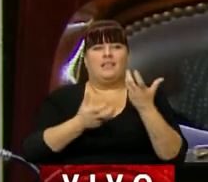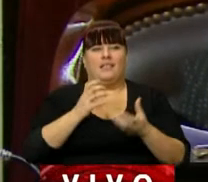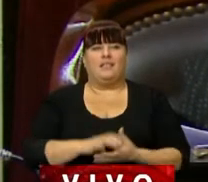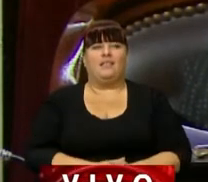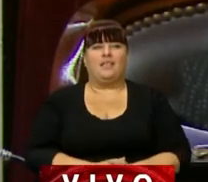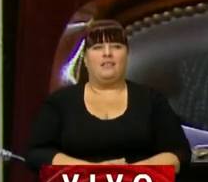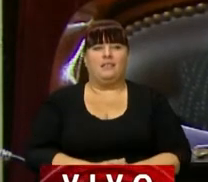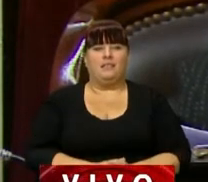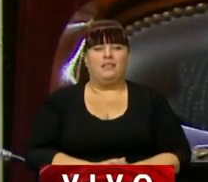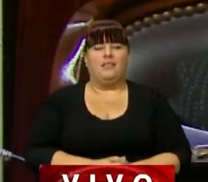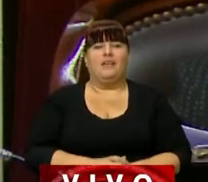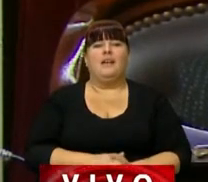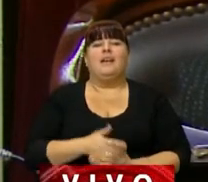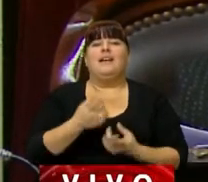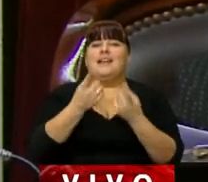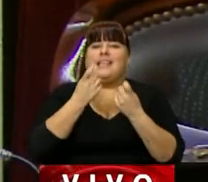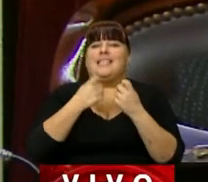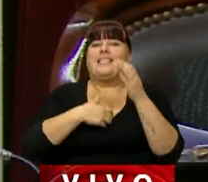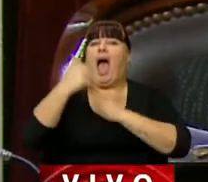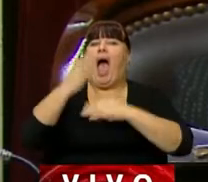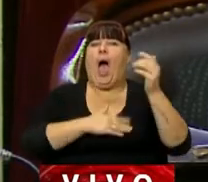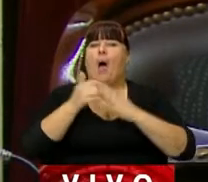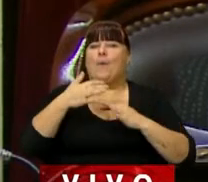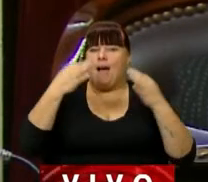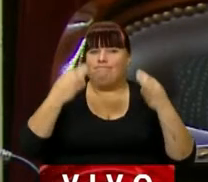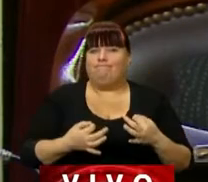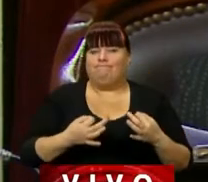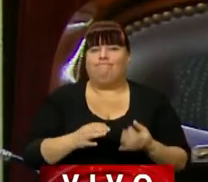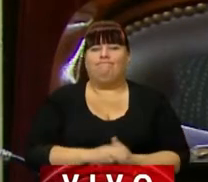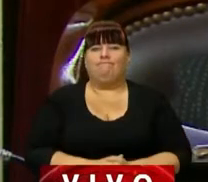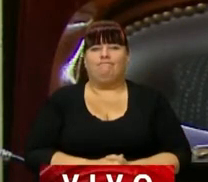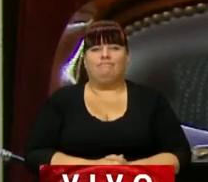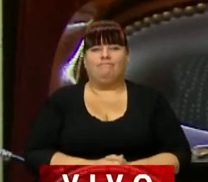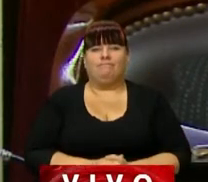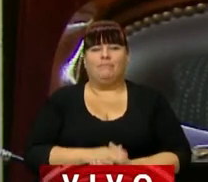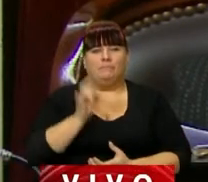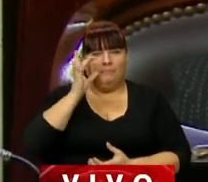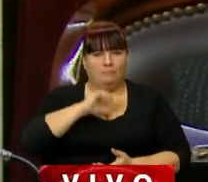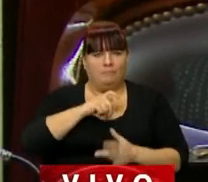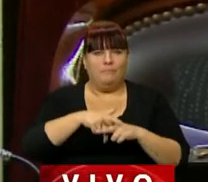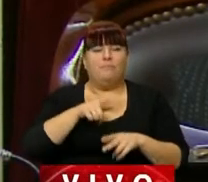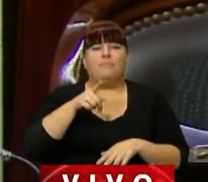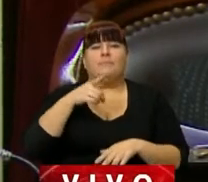Fuego. Y hacían falta esas obras de infraestructura realmente y eran, perdón,